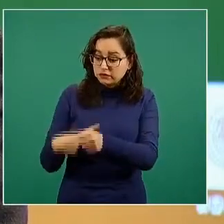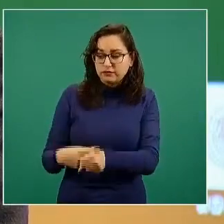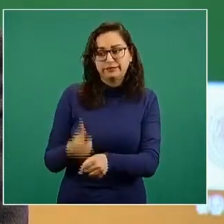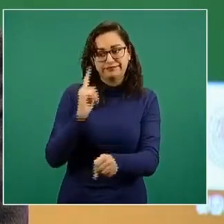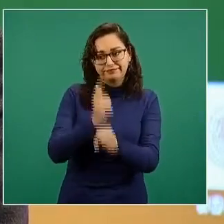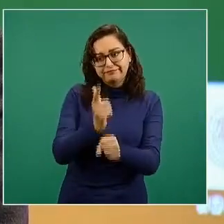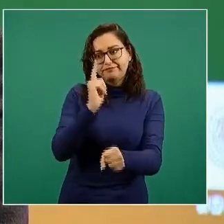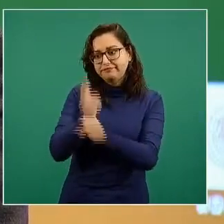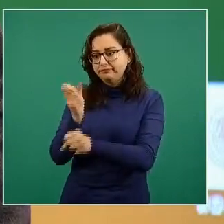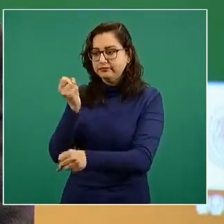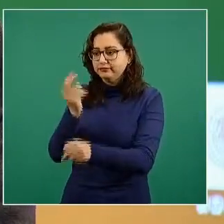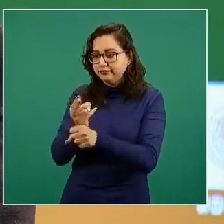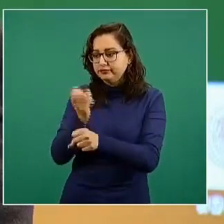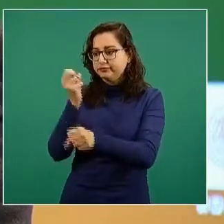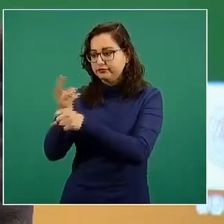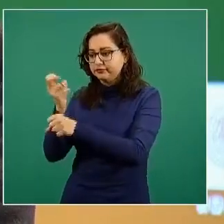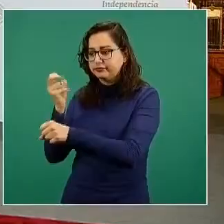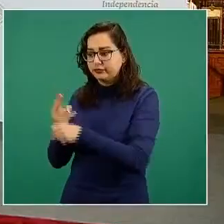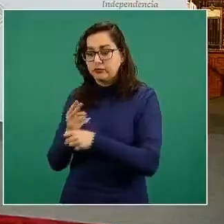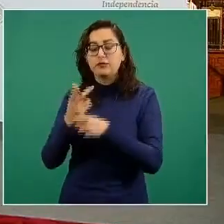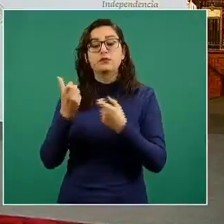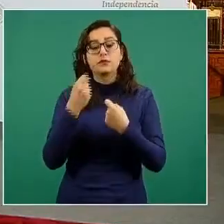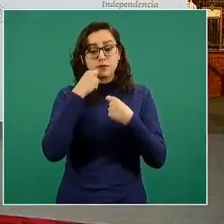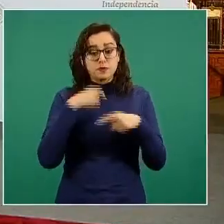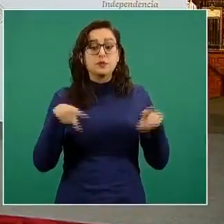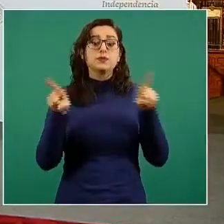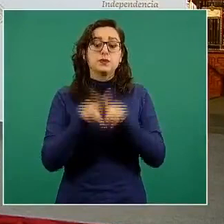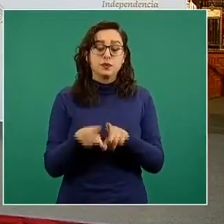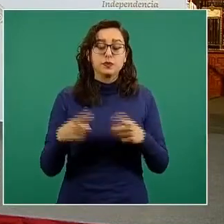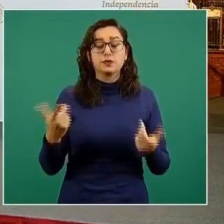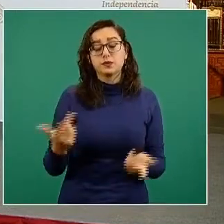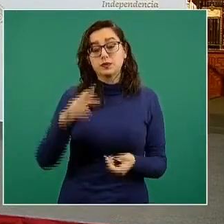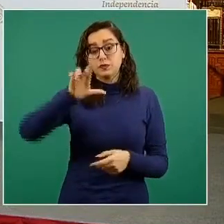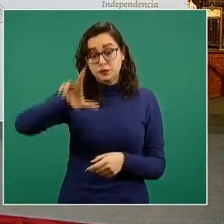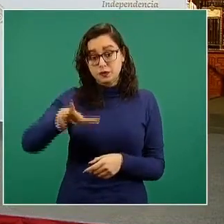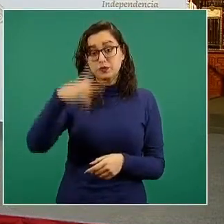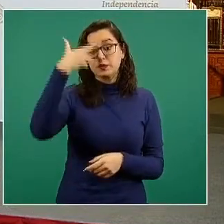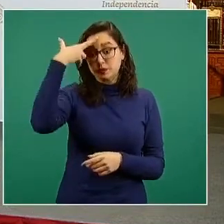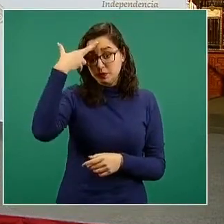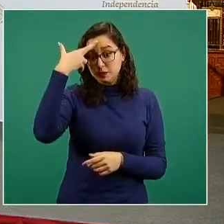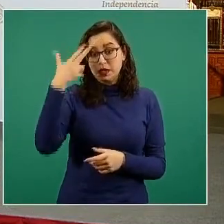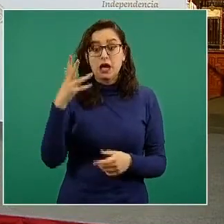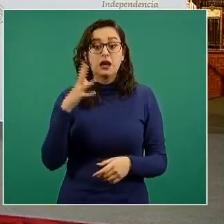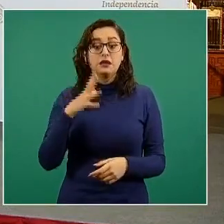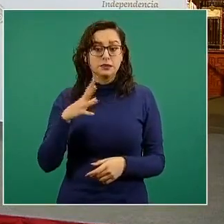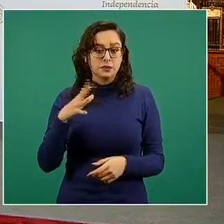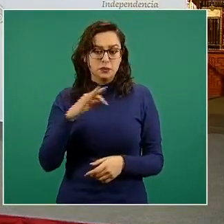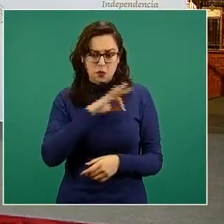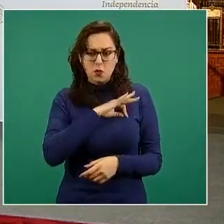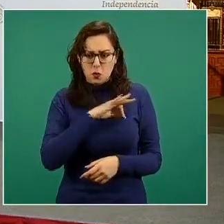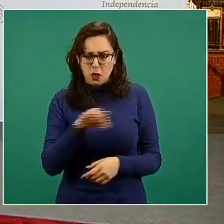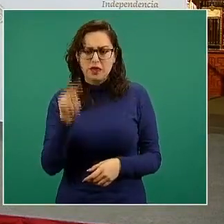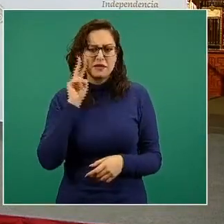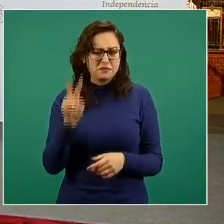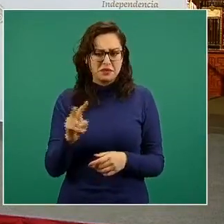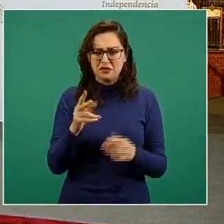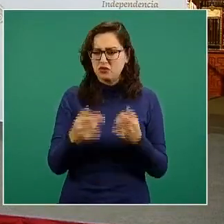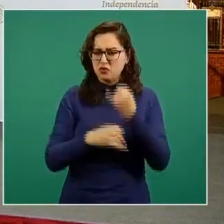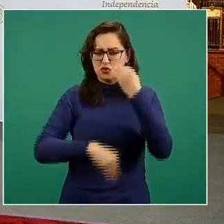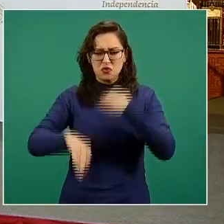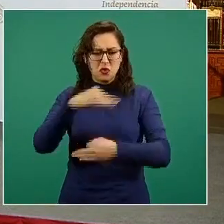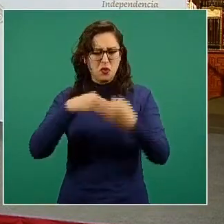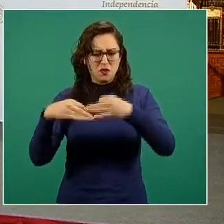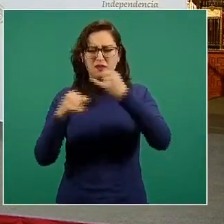y recordar que tenemos, esto lo pueden constatar por los diversos manuales y lineamientos técnicos que